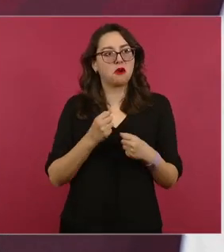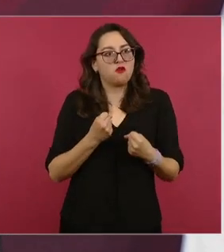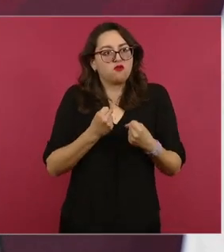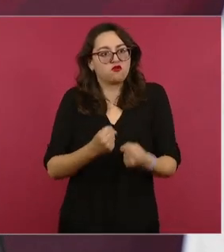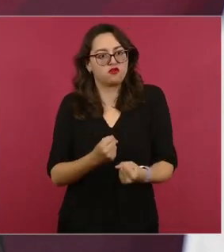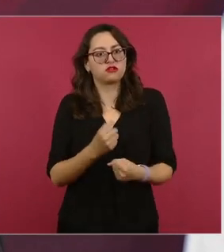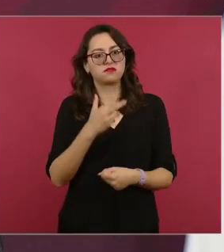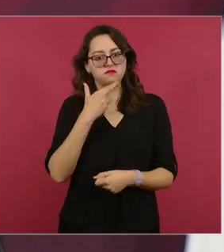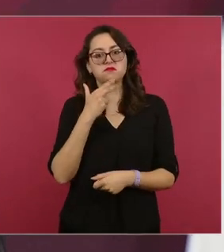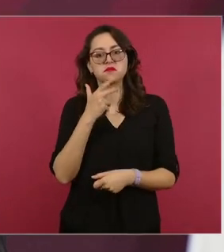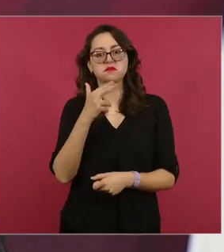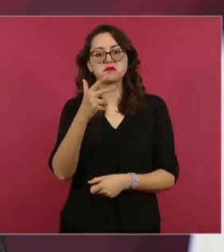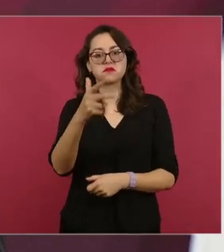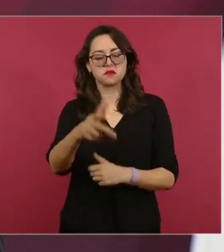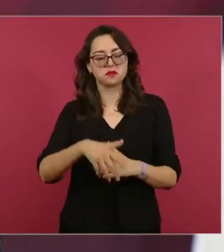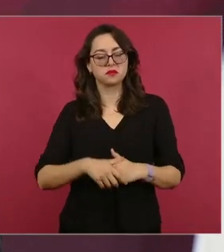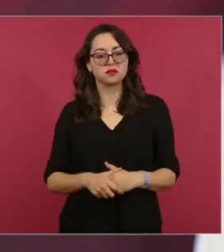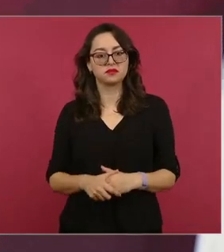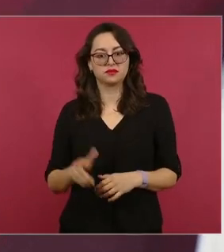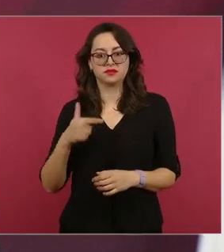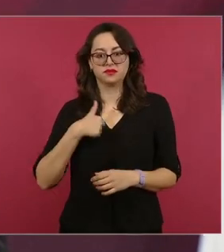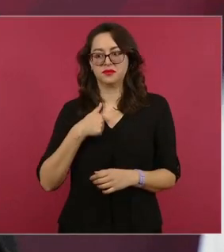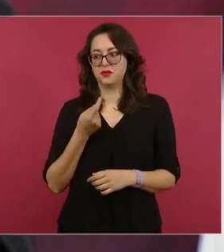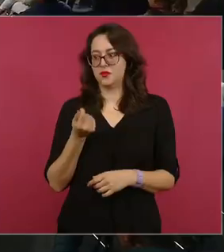sorprendí, no sé si